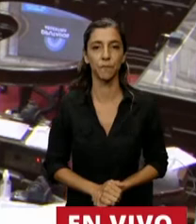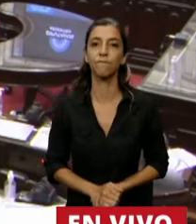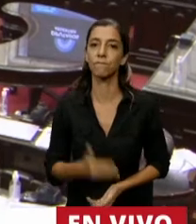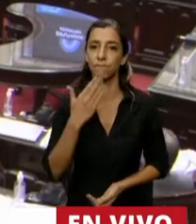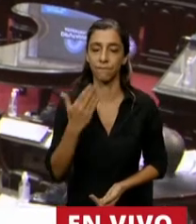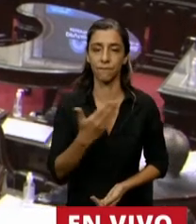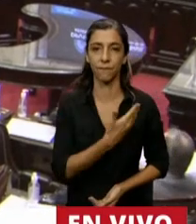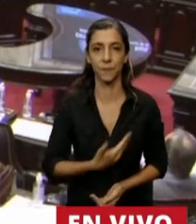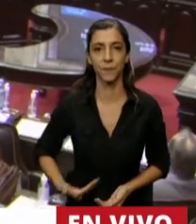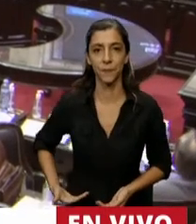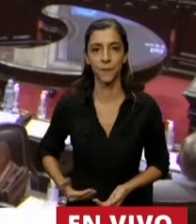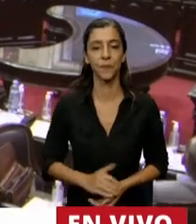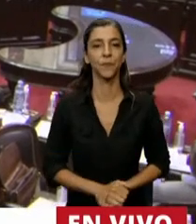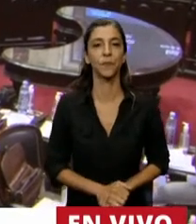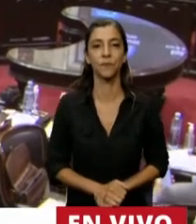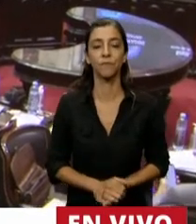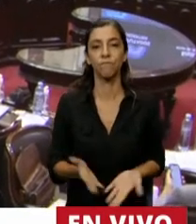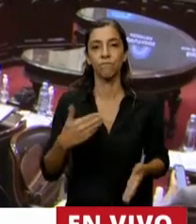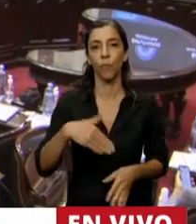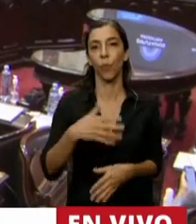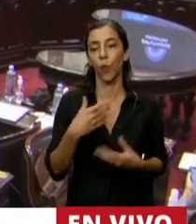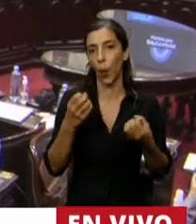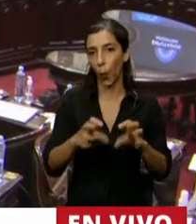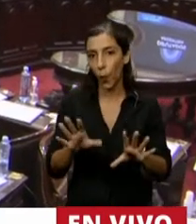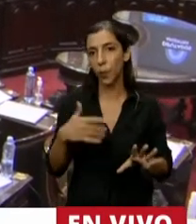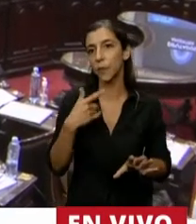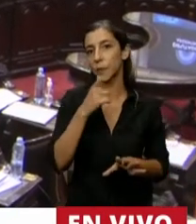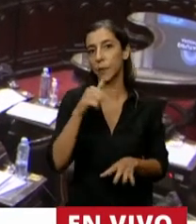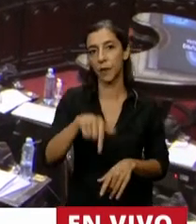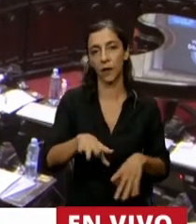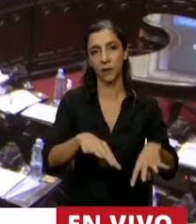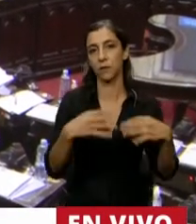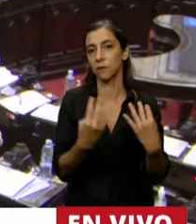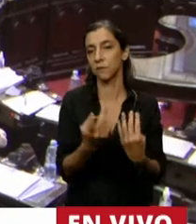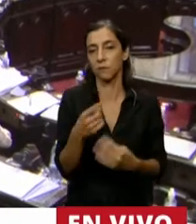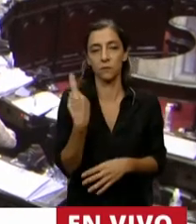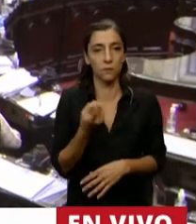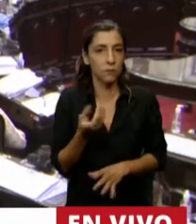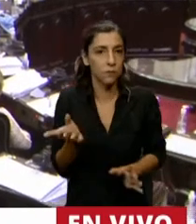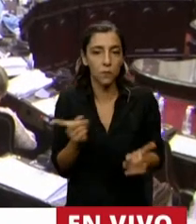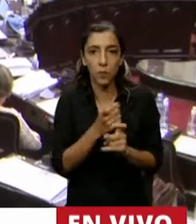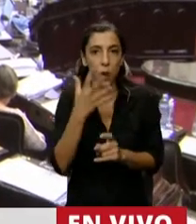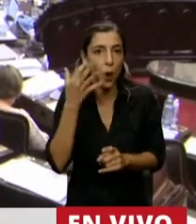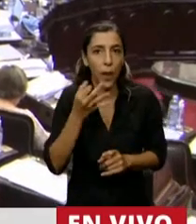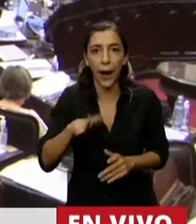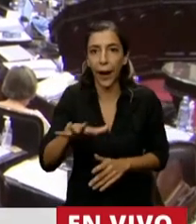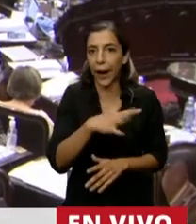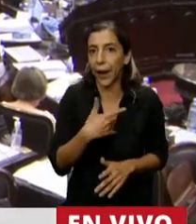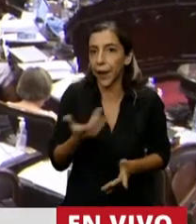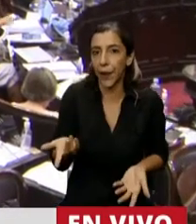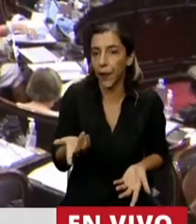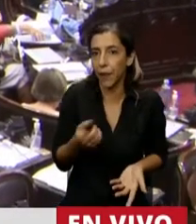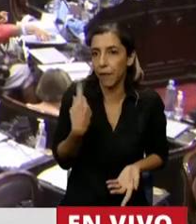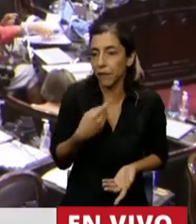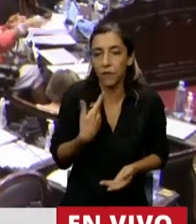Gracias, presidente. Para empezar, me parece que en este Parlamento tenemos un problema con la realidad si no le decimos a la gente de qué se trata esto.